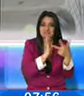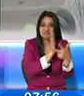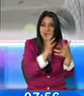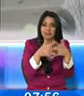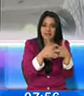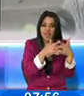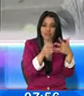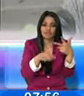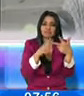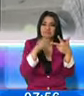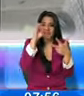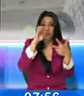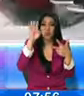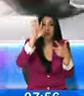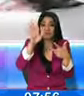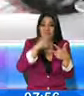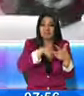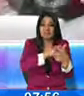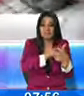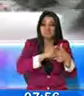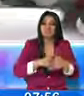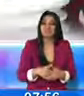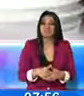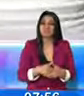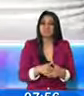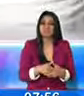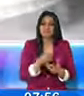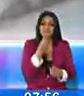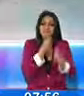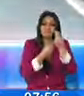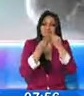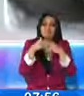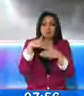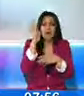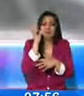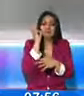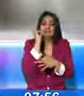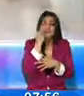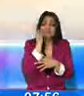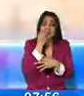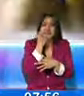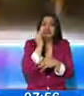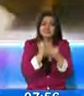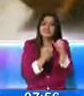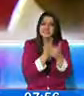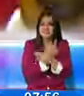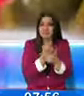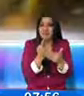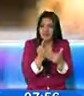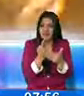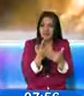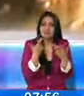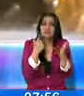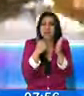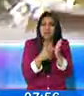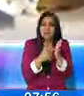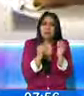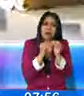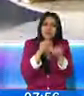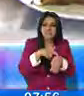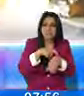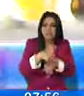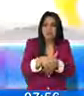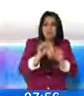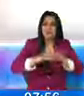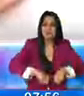lo europeo español. Platos que generalmente son más deseados de probar en fines de semana, cuando se goza de un poco más de